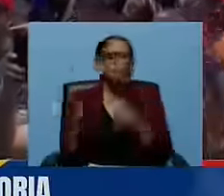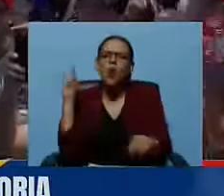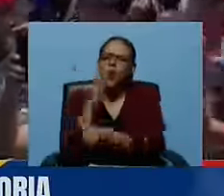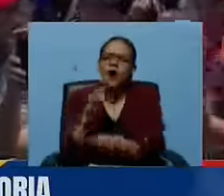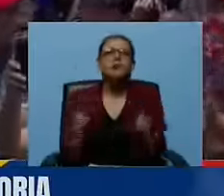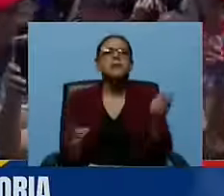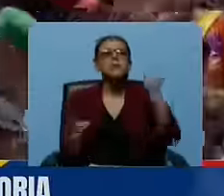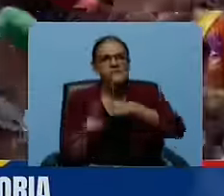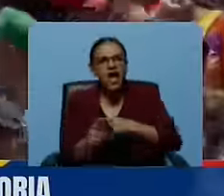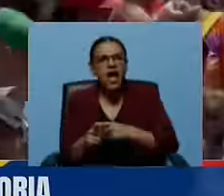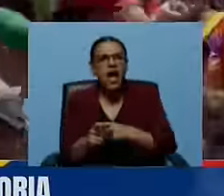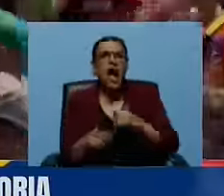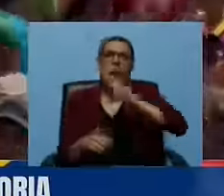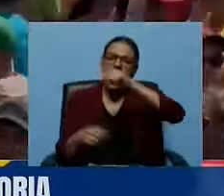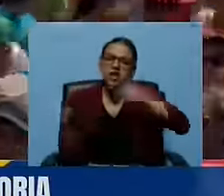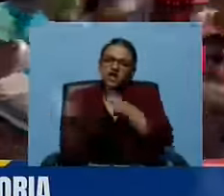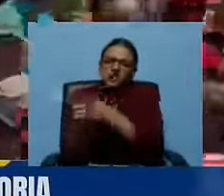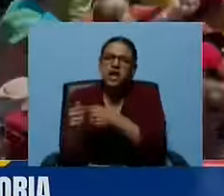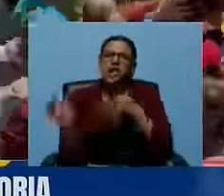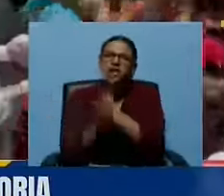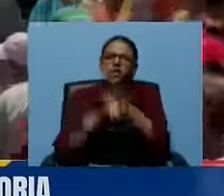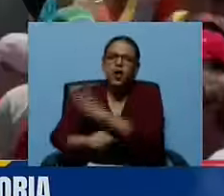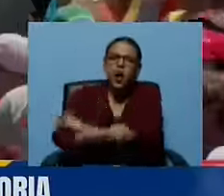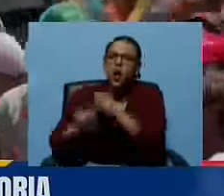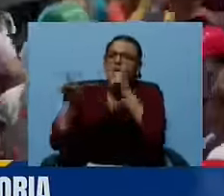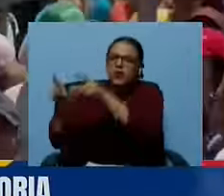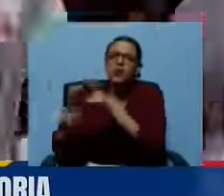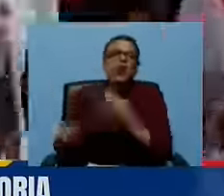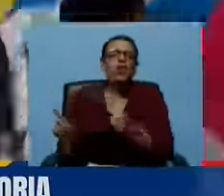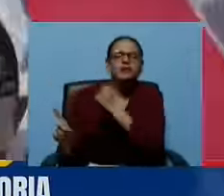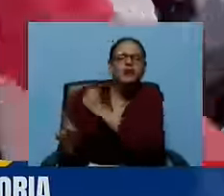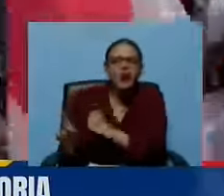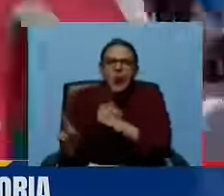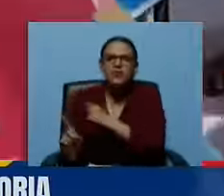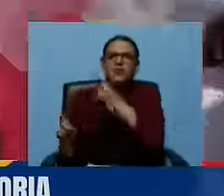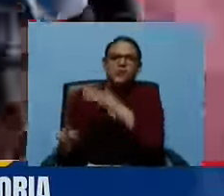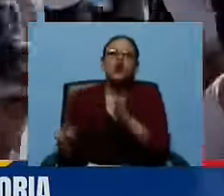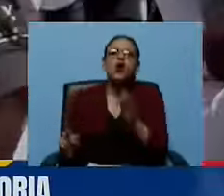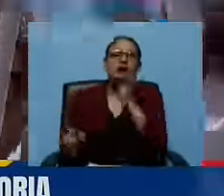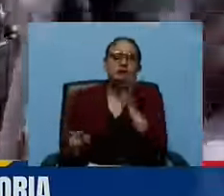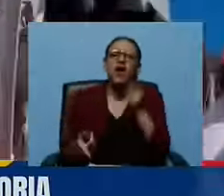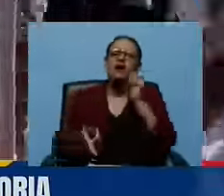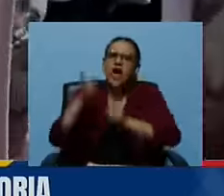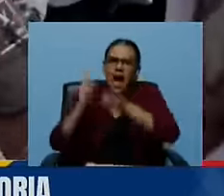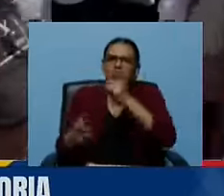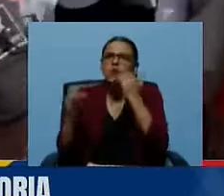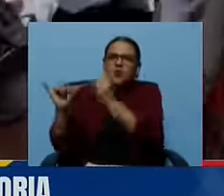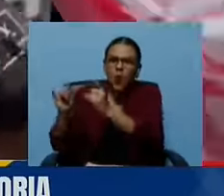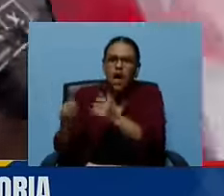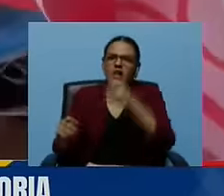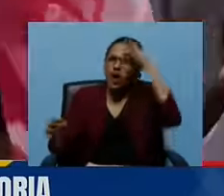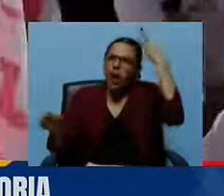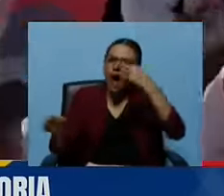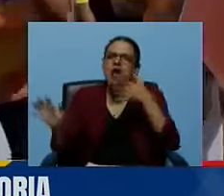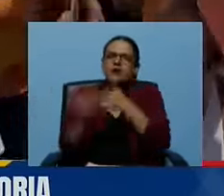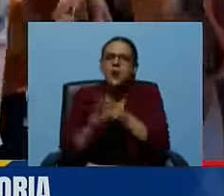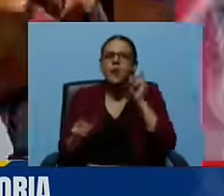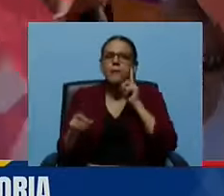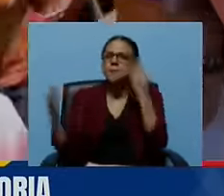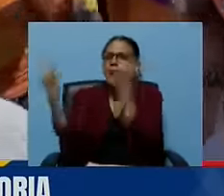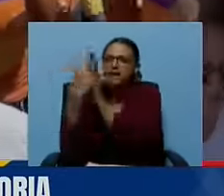más a los seguidores de la oposición, que lamentablemente todavía algunos creen en las